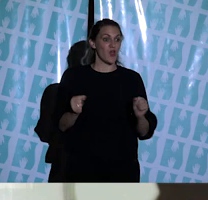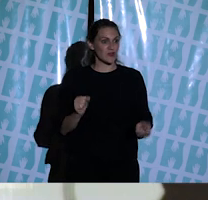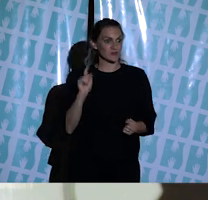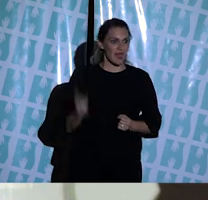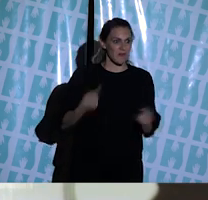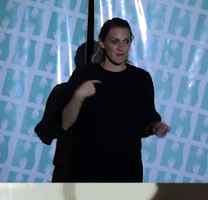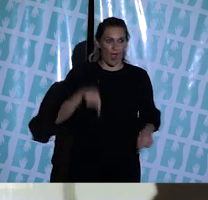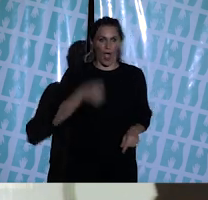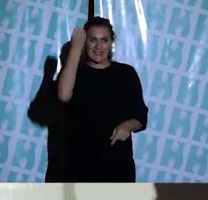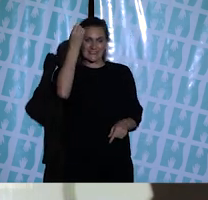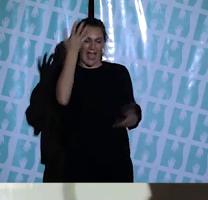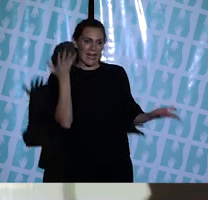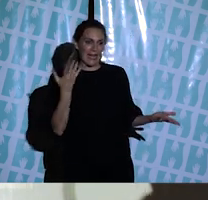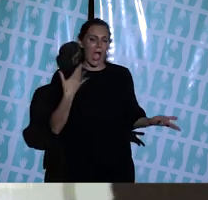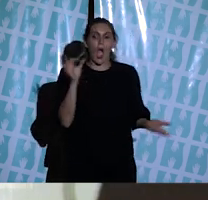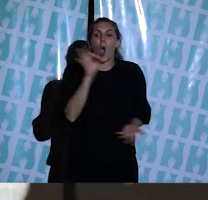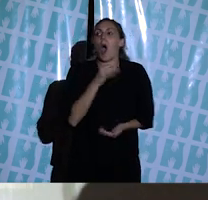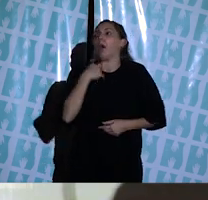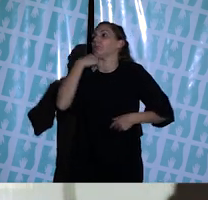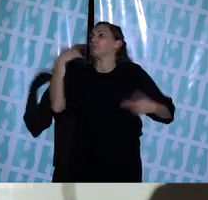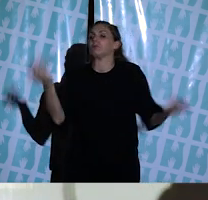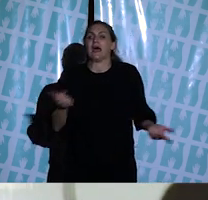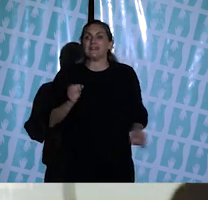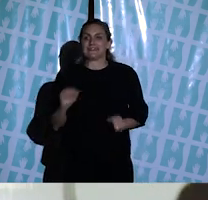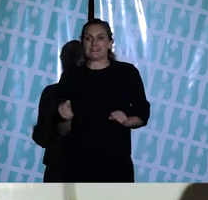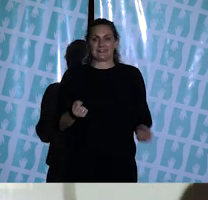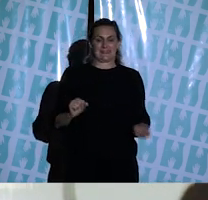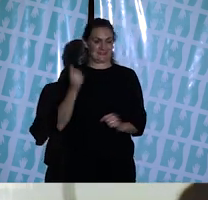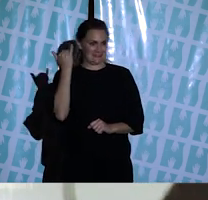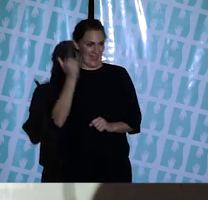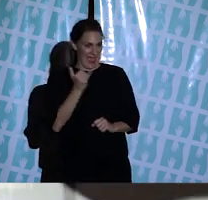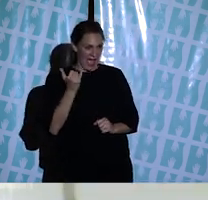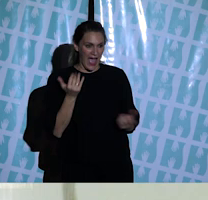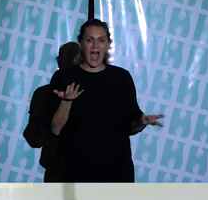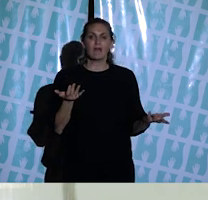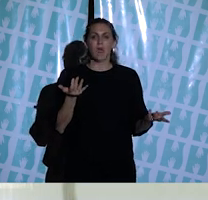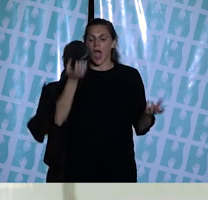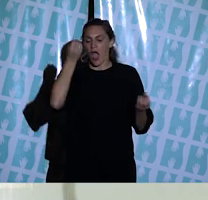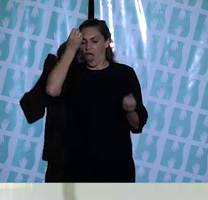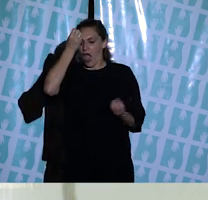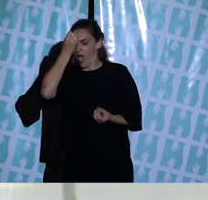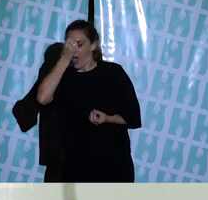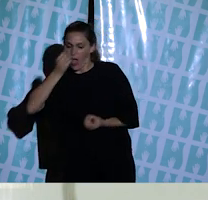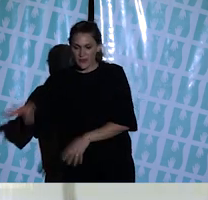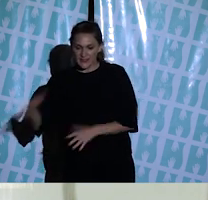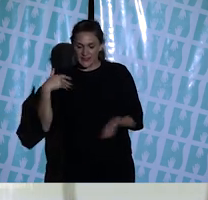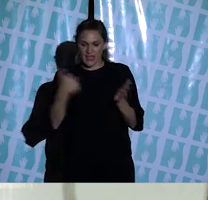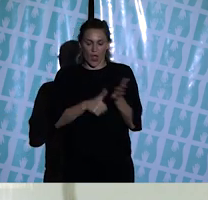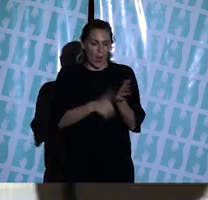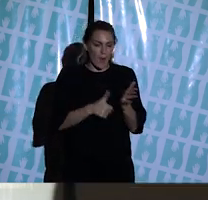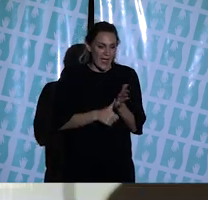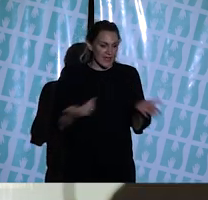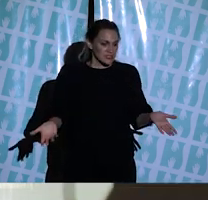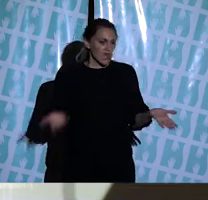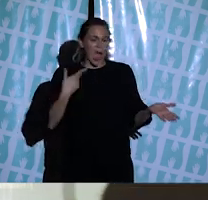una charla. O estoy ansioso porque perdí el documento en el embarque antes de venir acá y